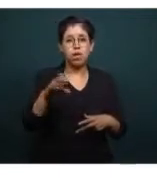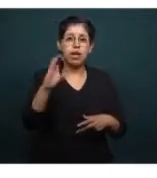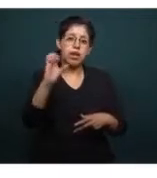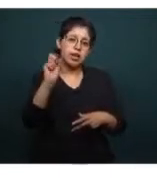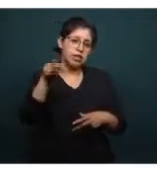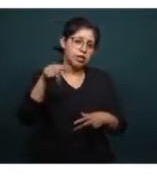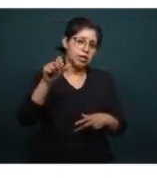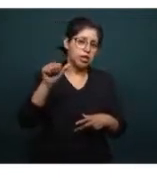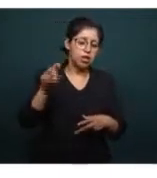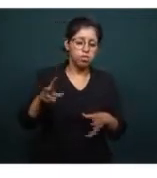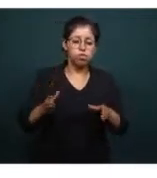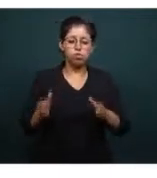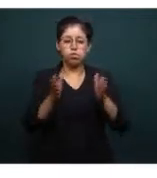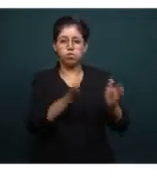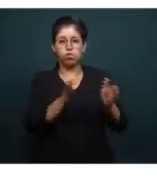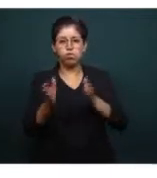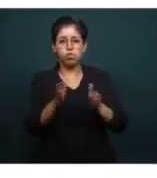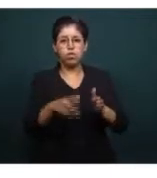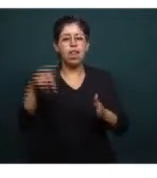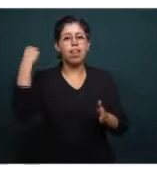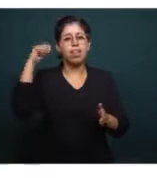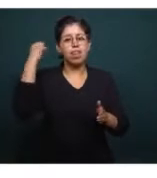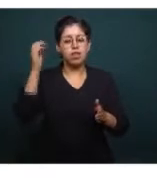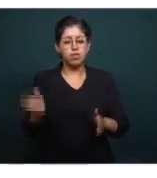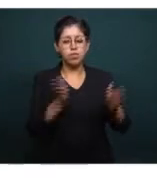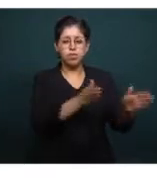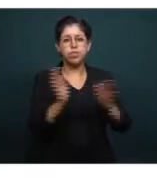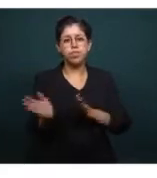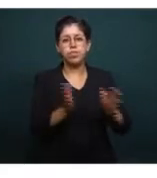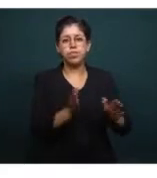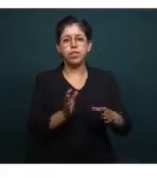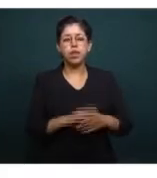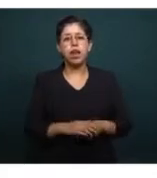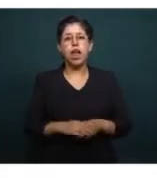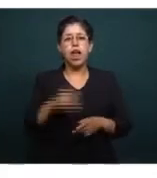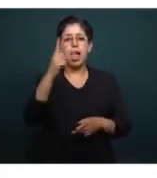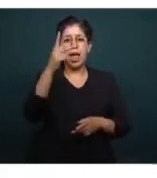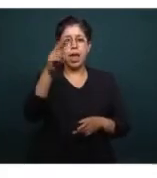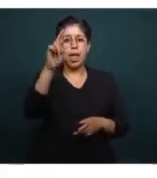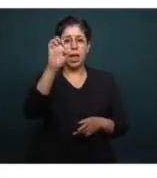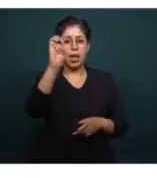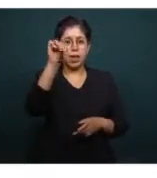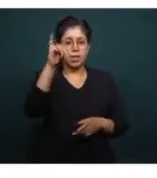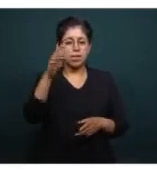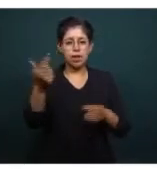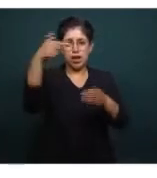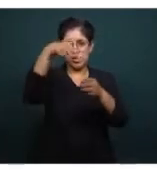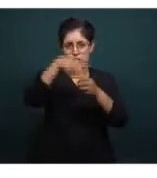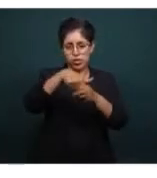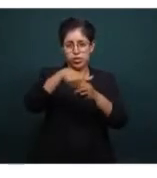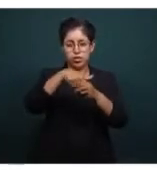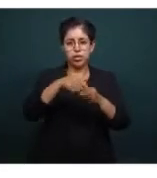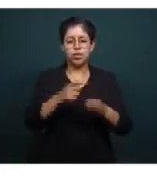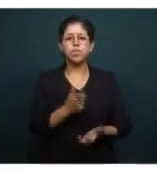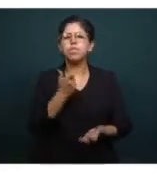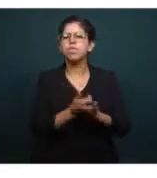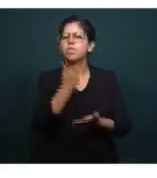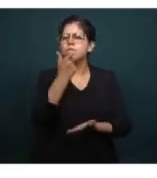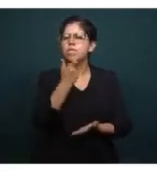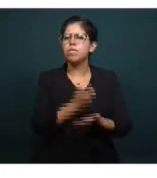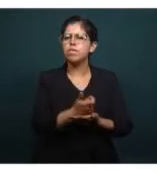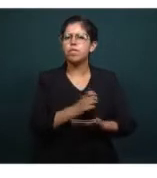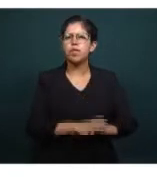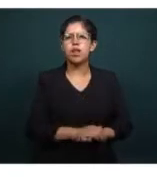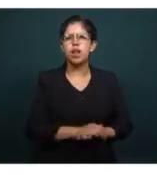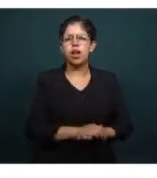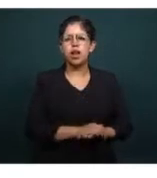servicio parrilla en Centro Tabasco. that's En in el Tabasco, in combustible the center of premium, Tabasco. el precio y el margen más alto lo encontramos